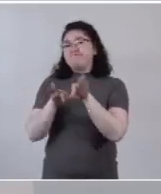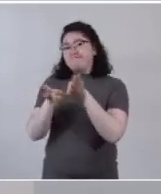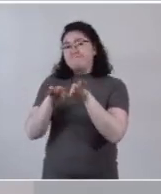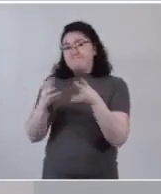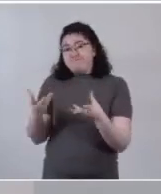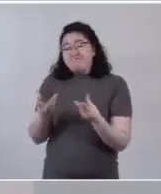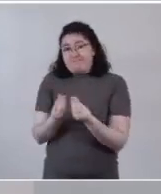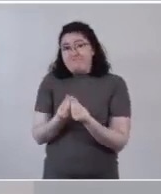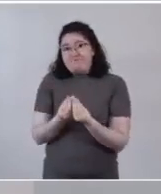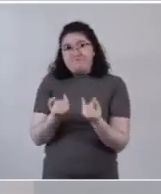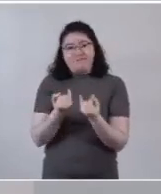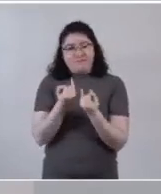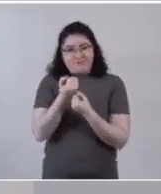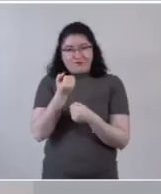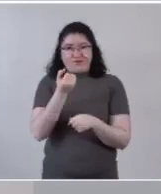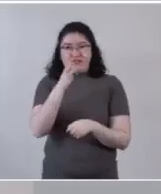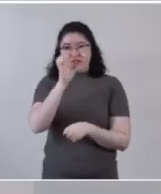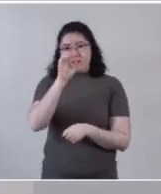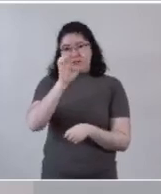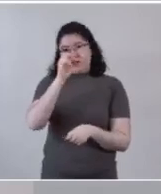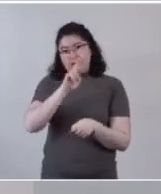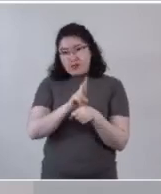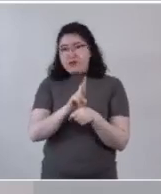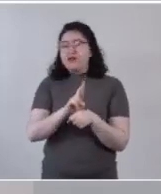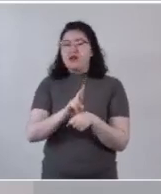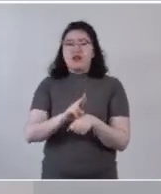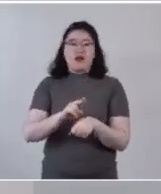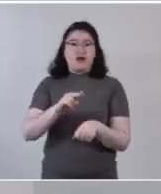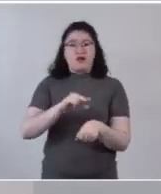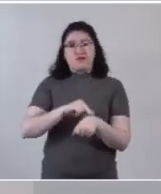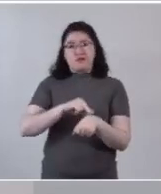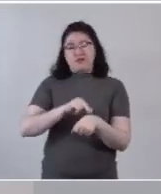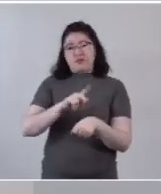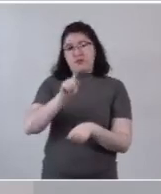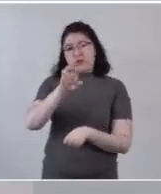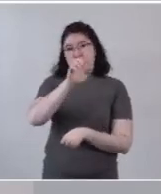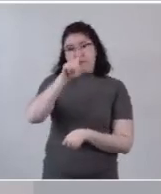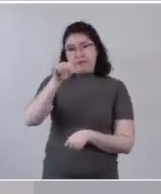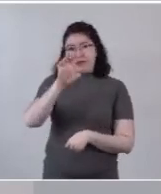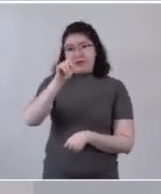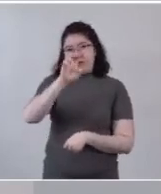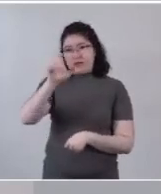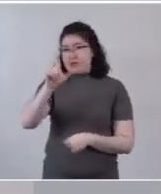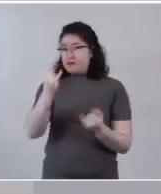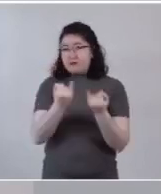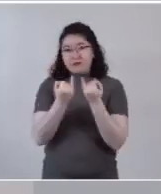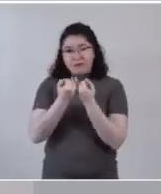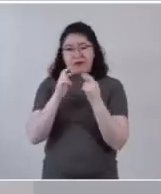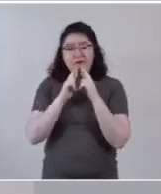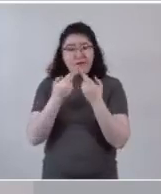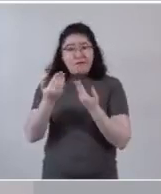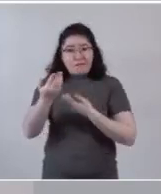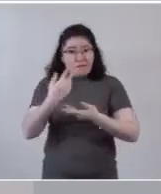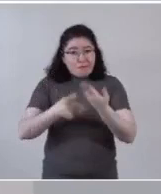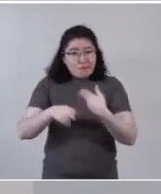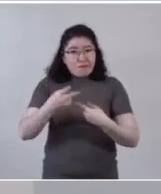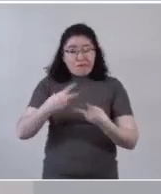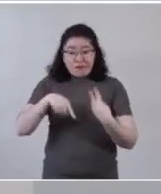la subsecretaria, el propio subsecretario López-Gatell ha participado en la reunión, y ahí donde siempre hay dudas, problemas,